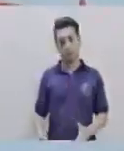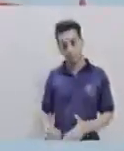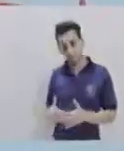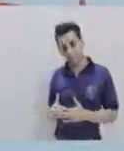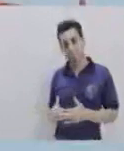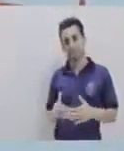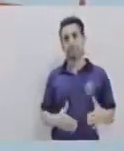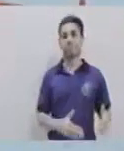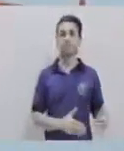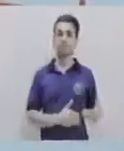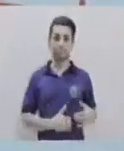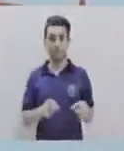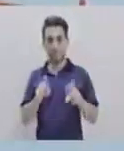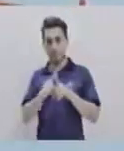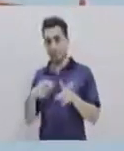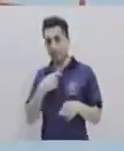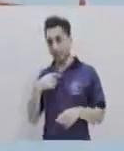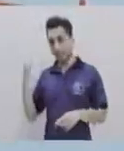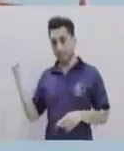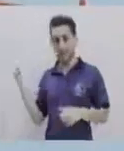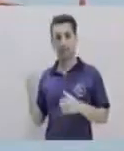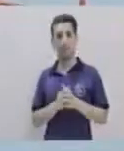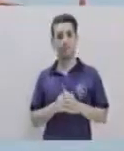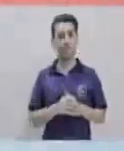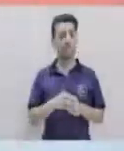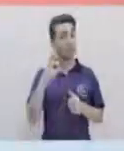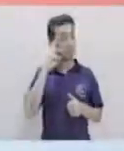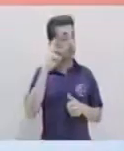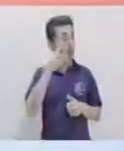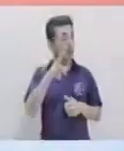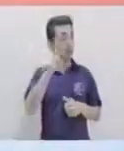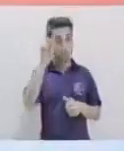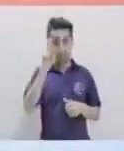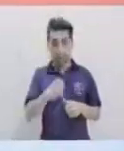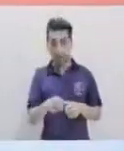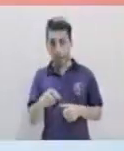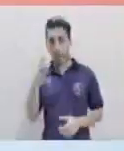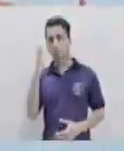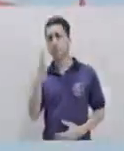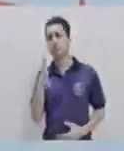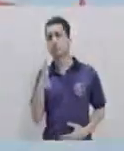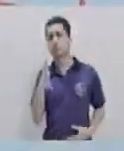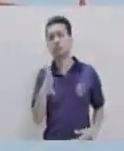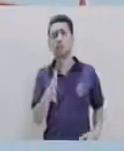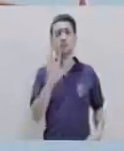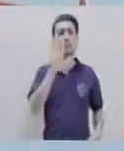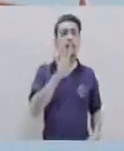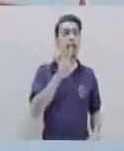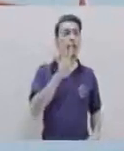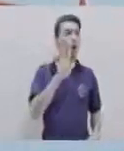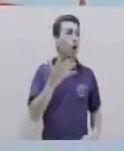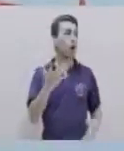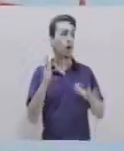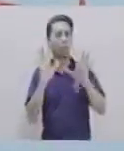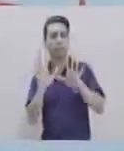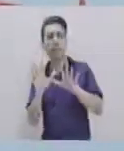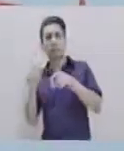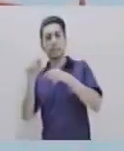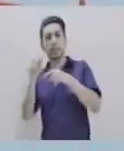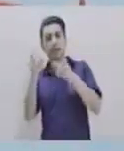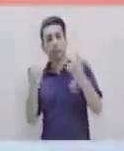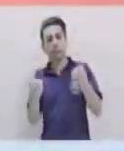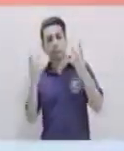Recuerda que debes de tener aproximadamente entre 5 y 10 repeticiones cada elemento. Yo lo estoy haciendo poco tiempo,